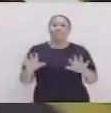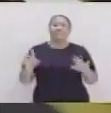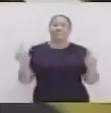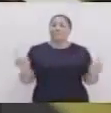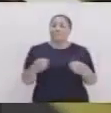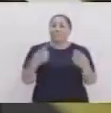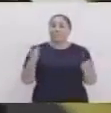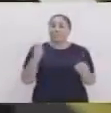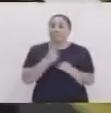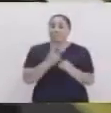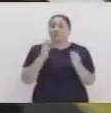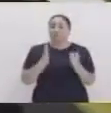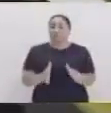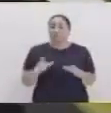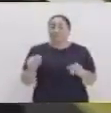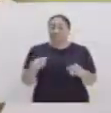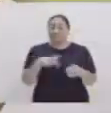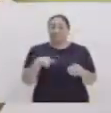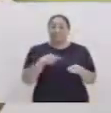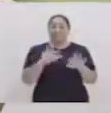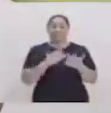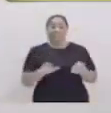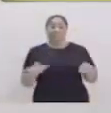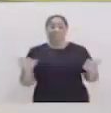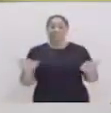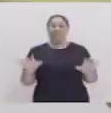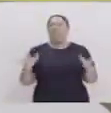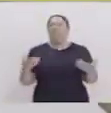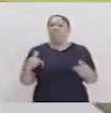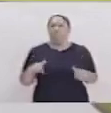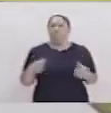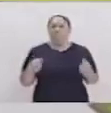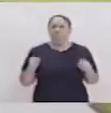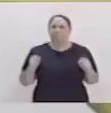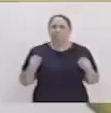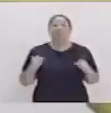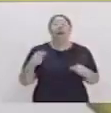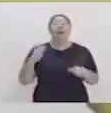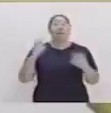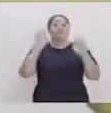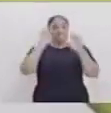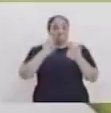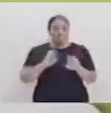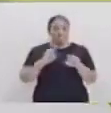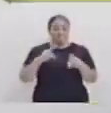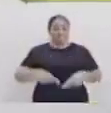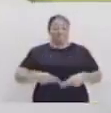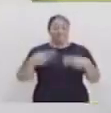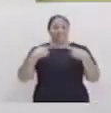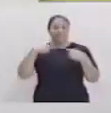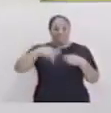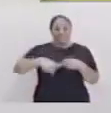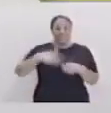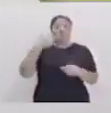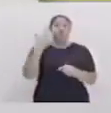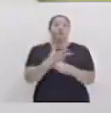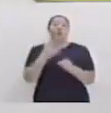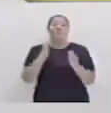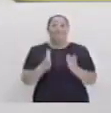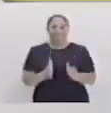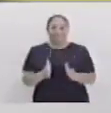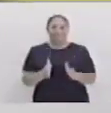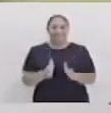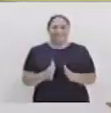piano fue compuesta por compositores nacionales que, así como Mozart,